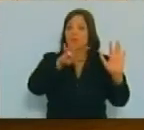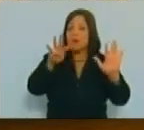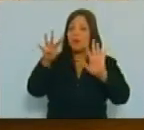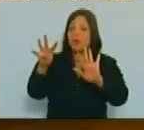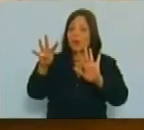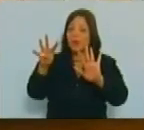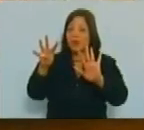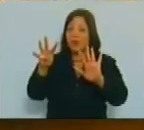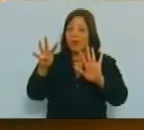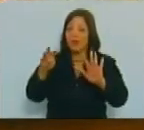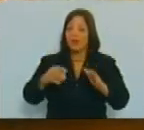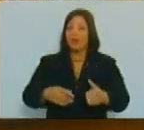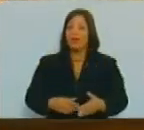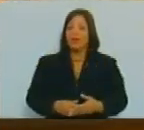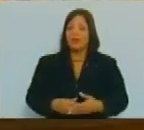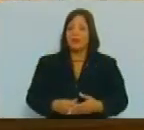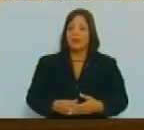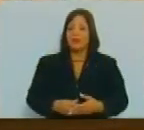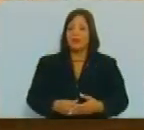venezuela